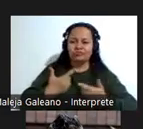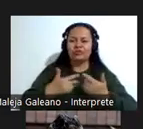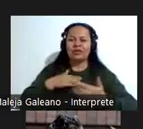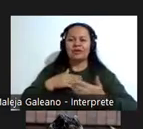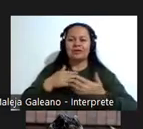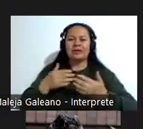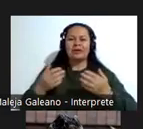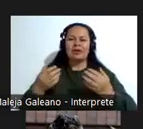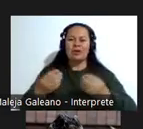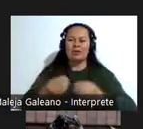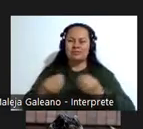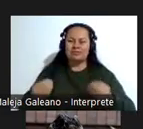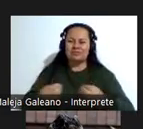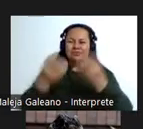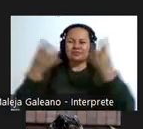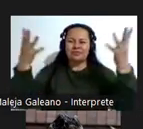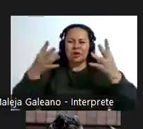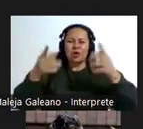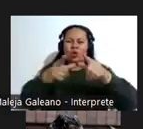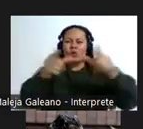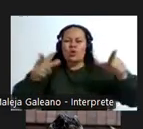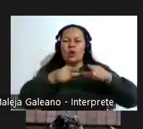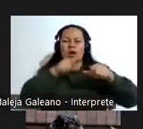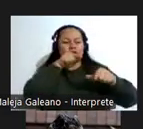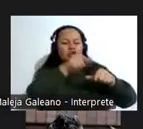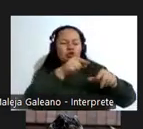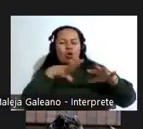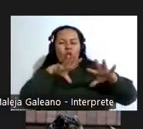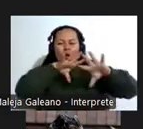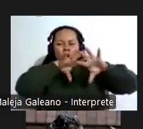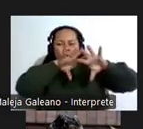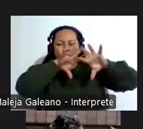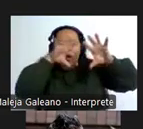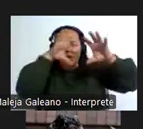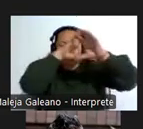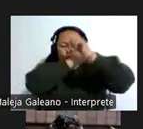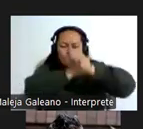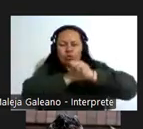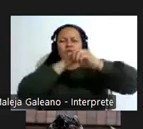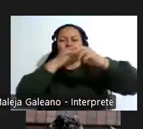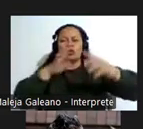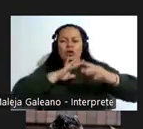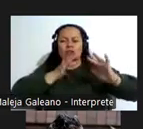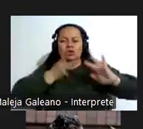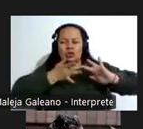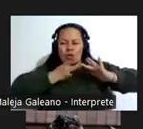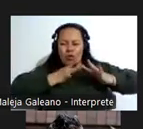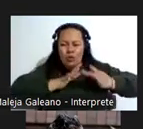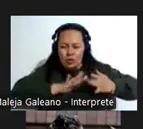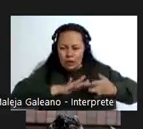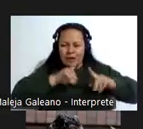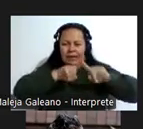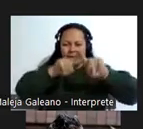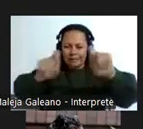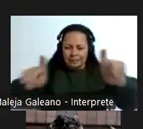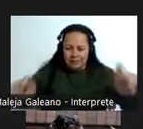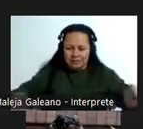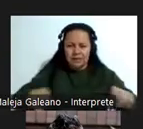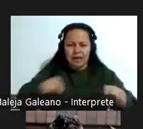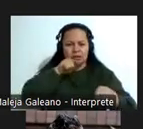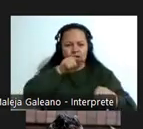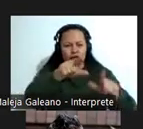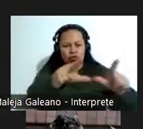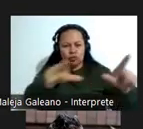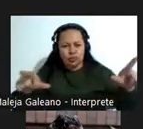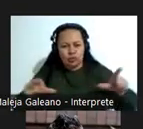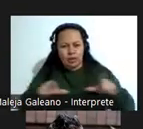desde ese lugar oscuro, desde ese lugar de dolor, desde ese lugar de diversidad, desde ese lugar que está